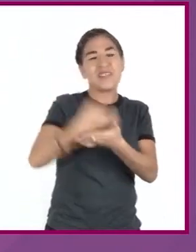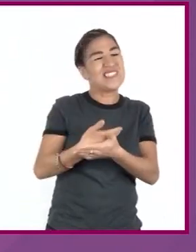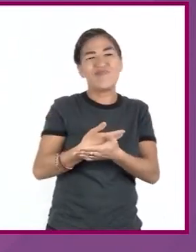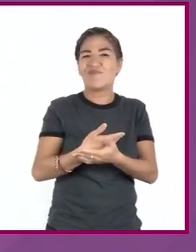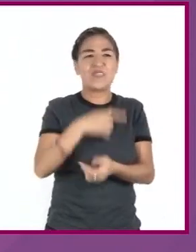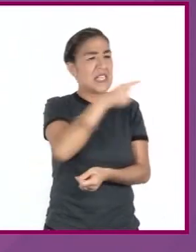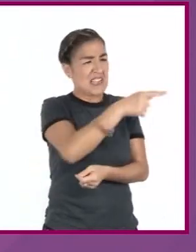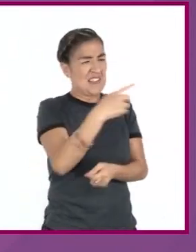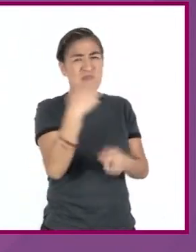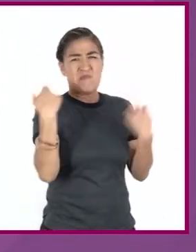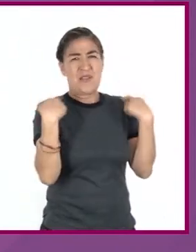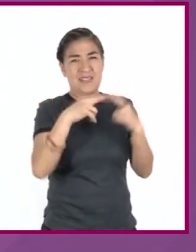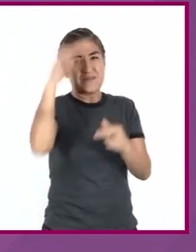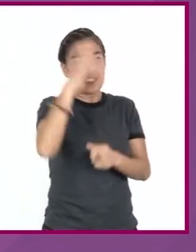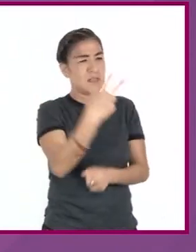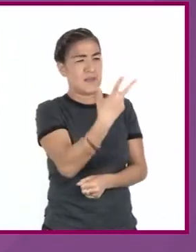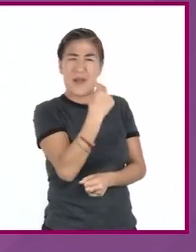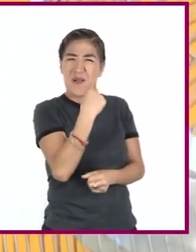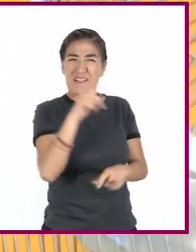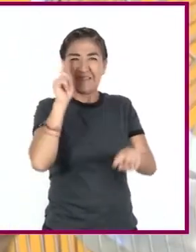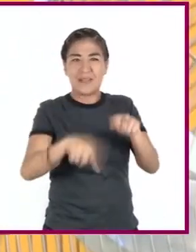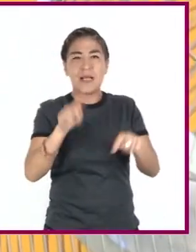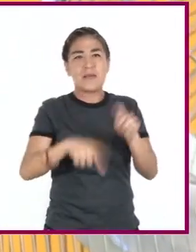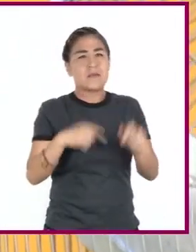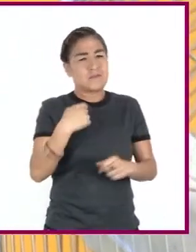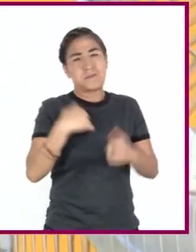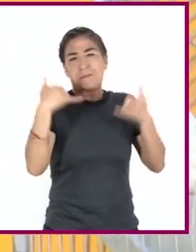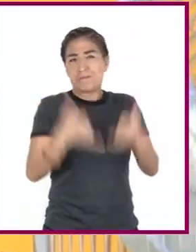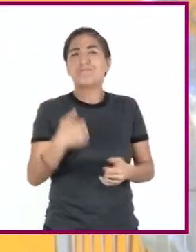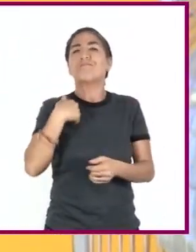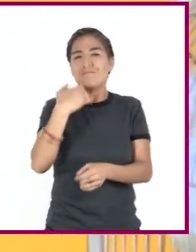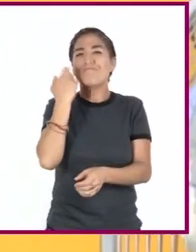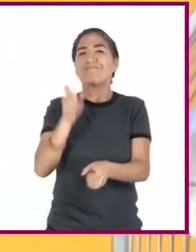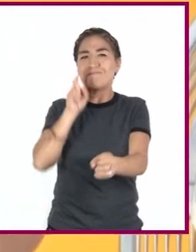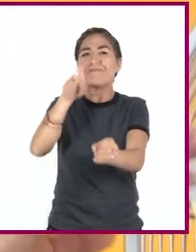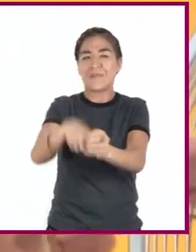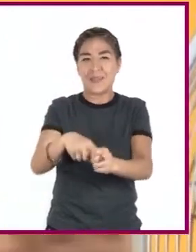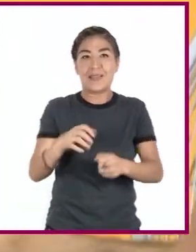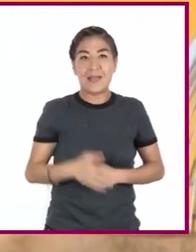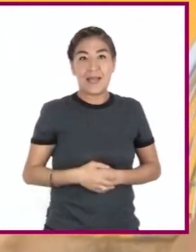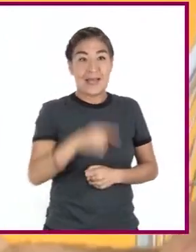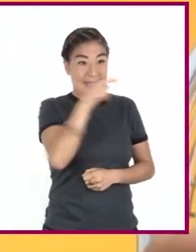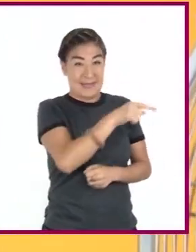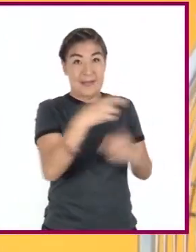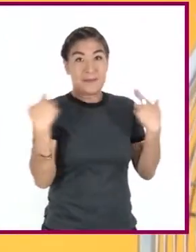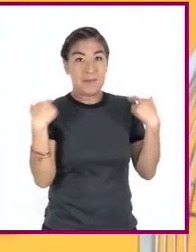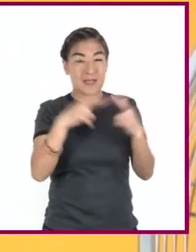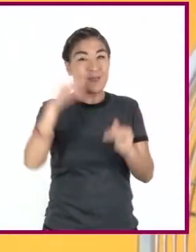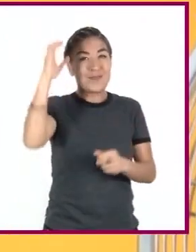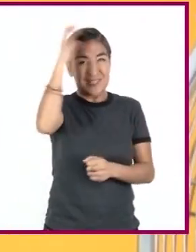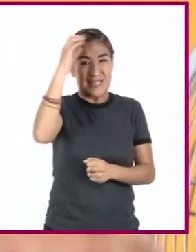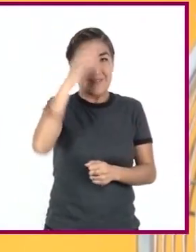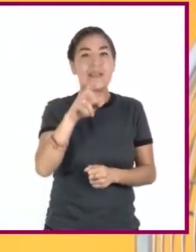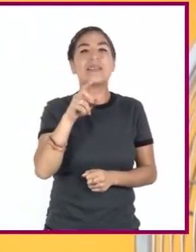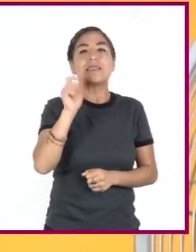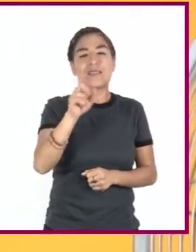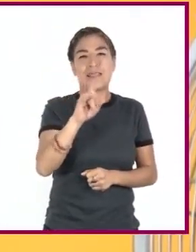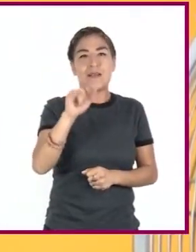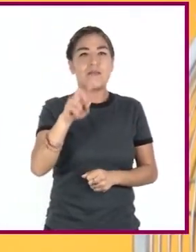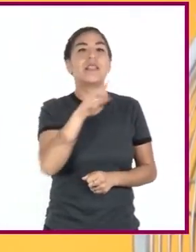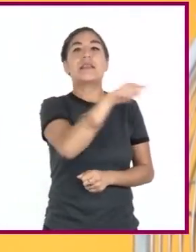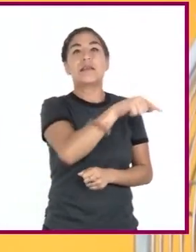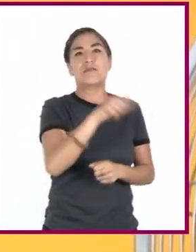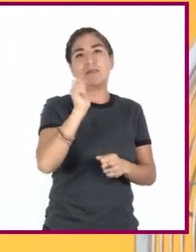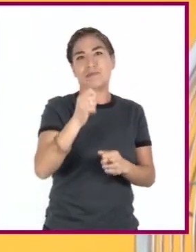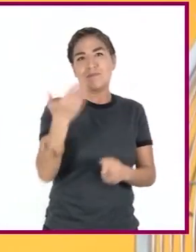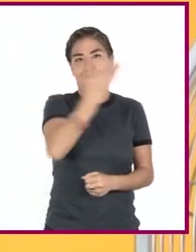nombramiento, a lo cual me negué. Además, Davy en ese momento era ni más ni menos que el presidente de la